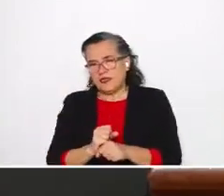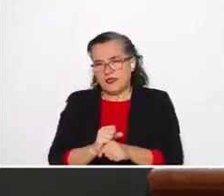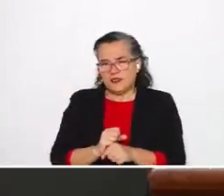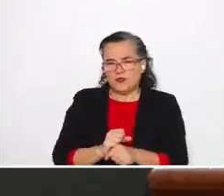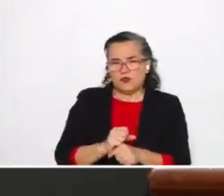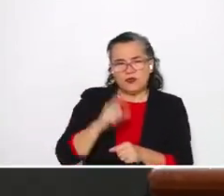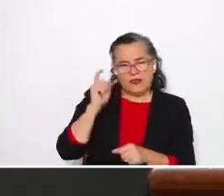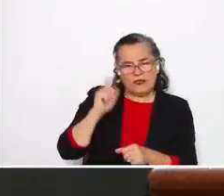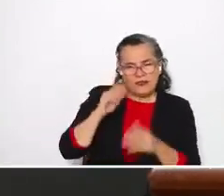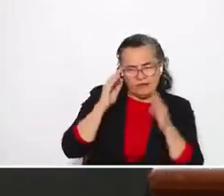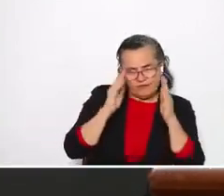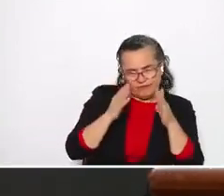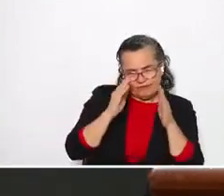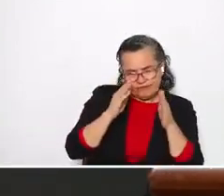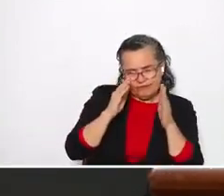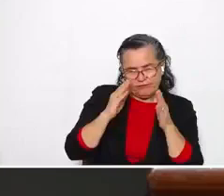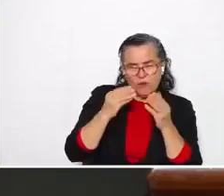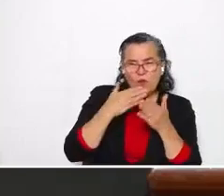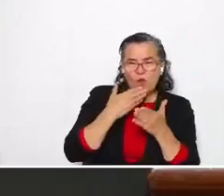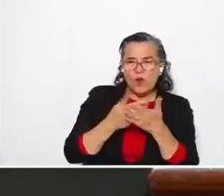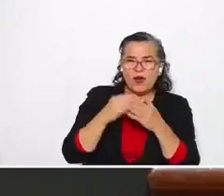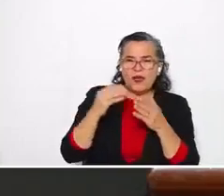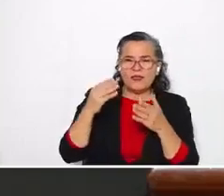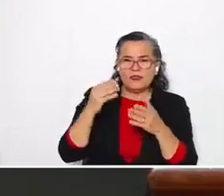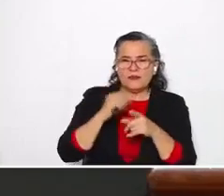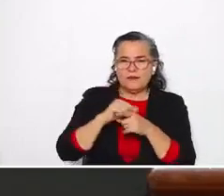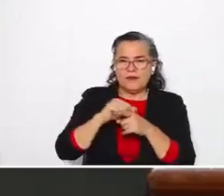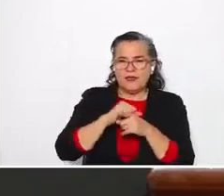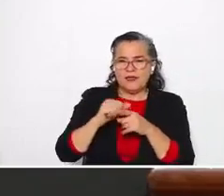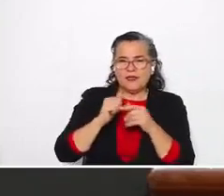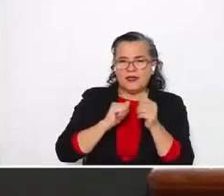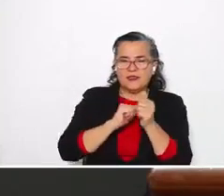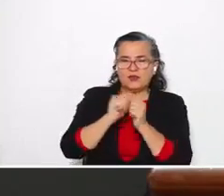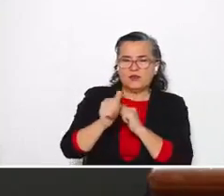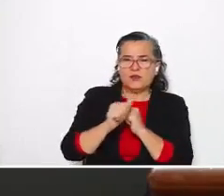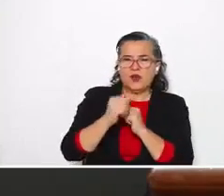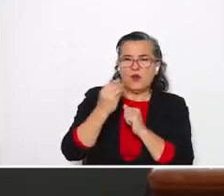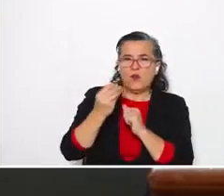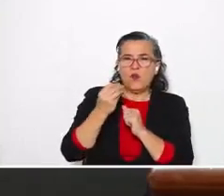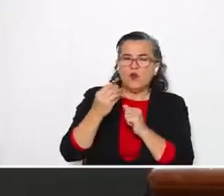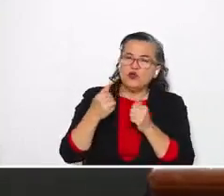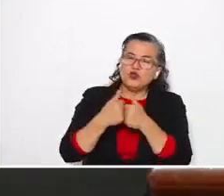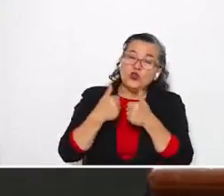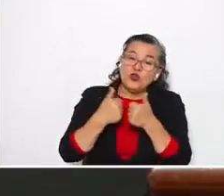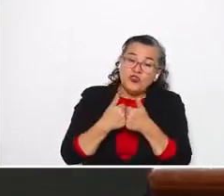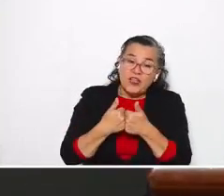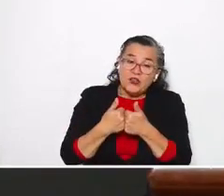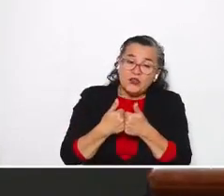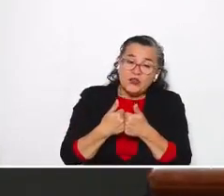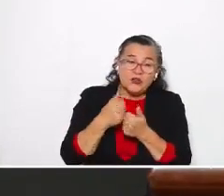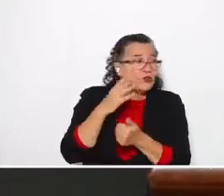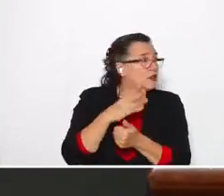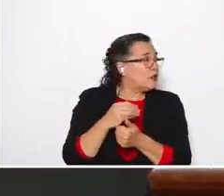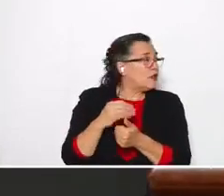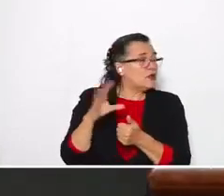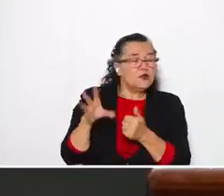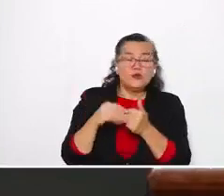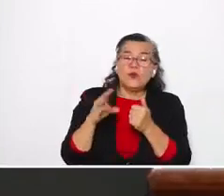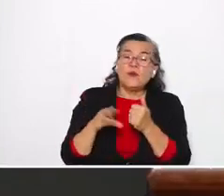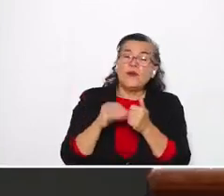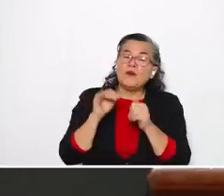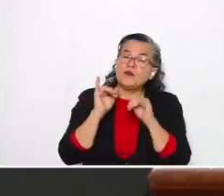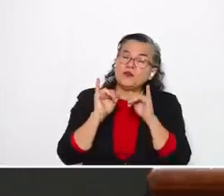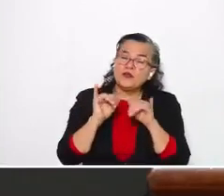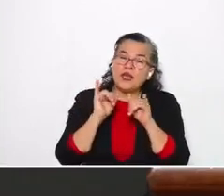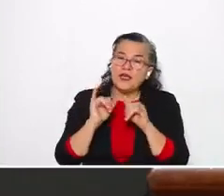a encontrar buenas prácticas que ya hayan superado muchos de los retos y sumemos a